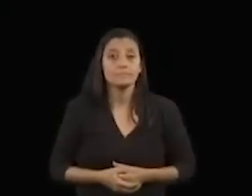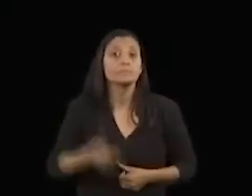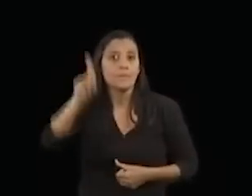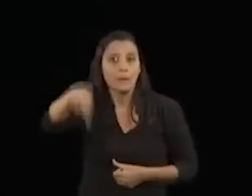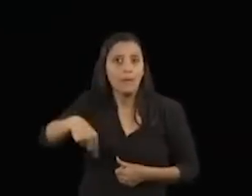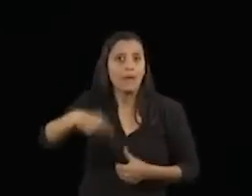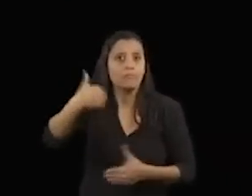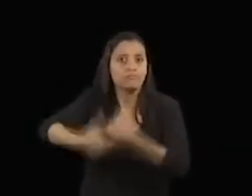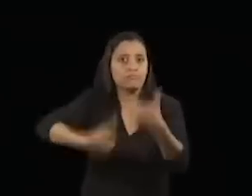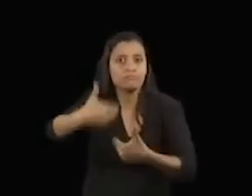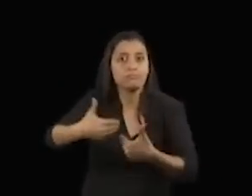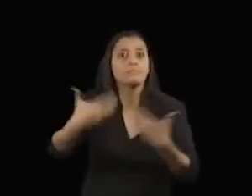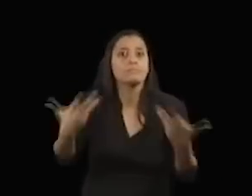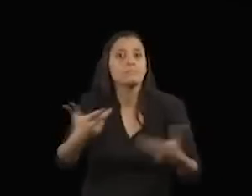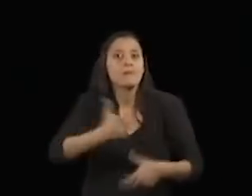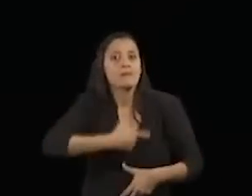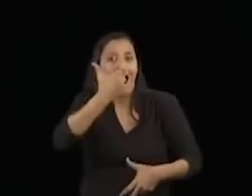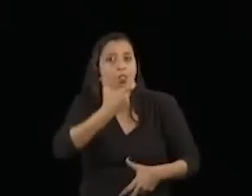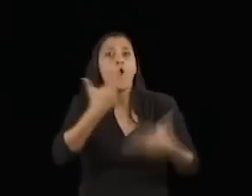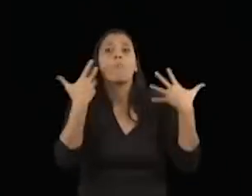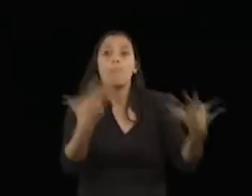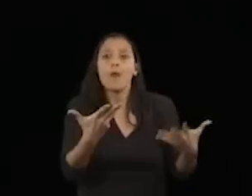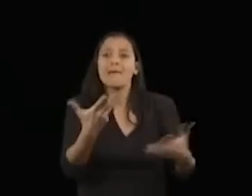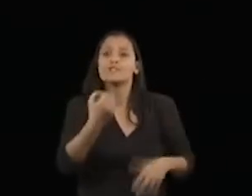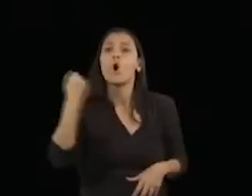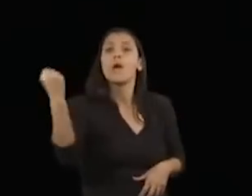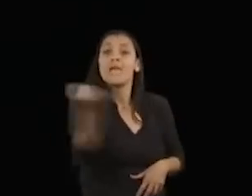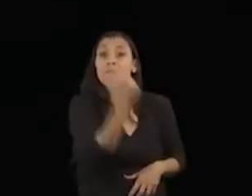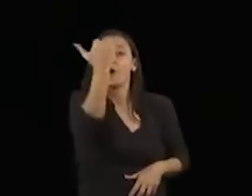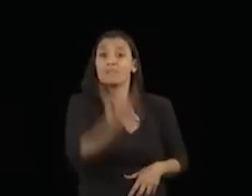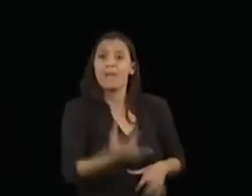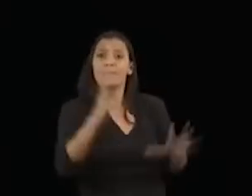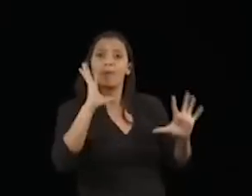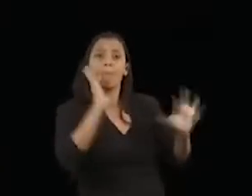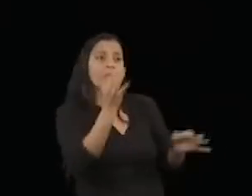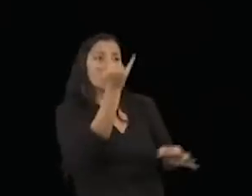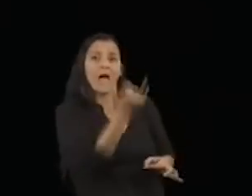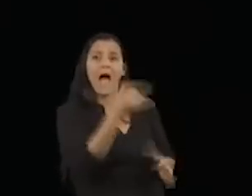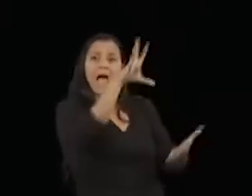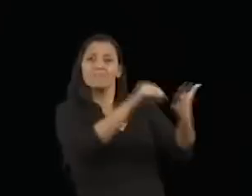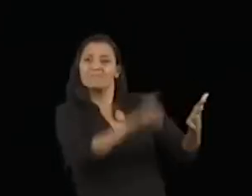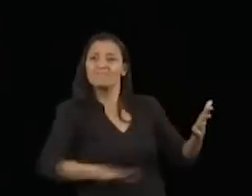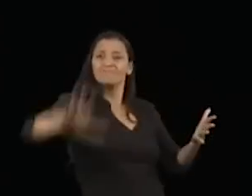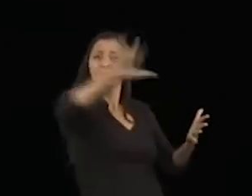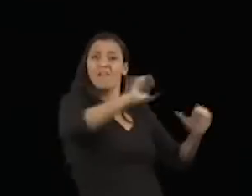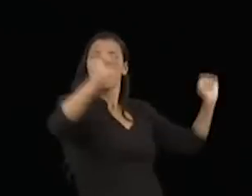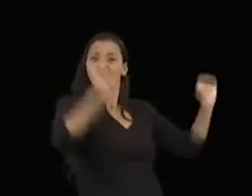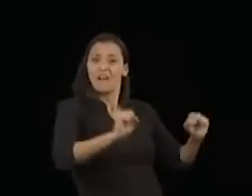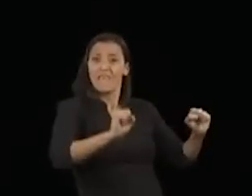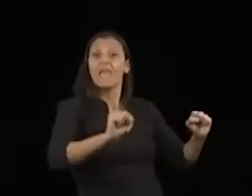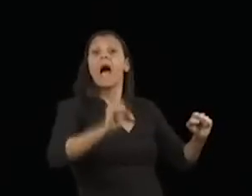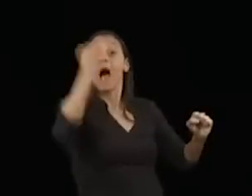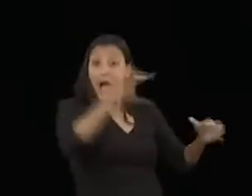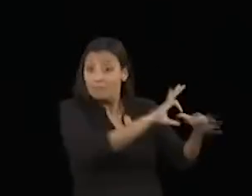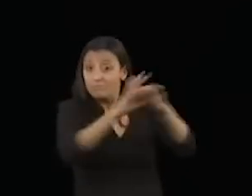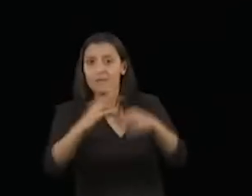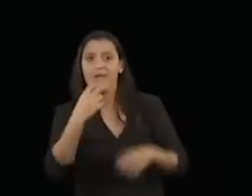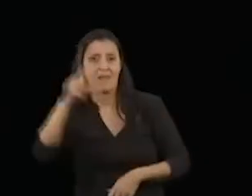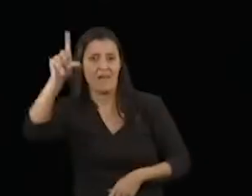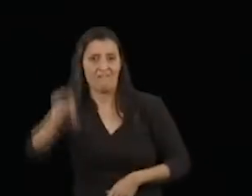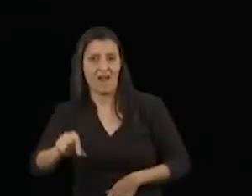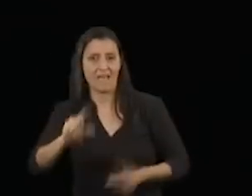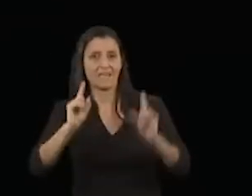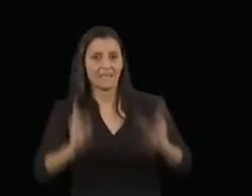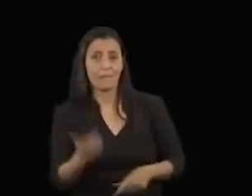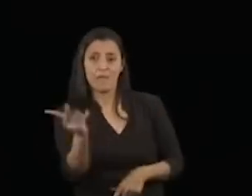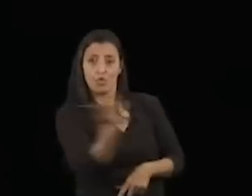por eso es tan importante tener una zona fría, extensa de tierra y energía barata. Pero además, también tenemos que